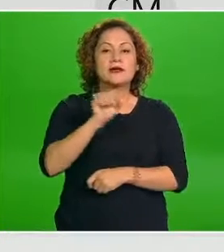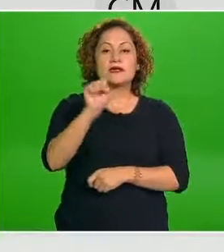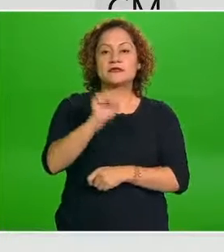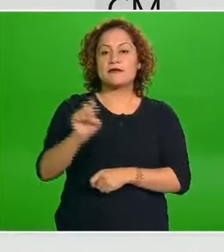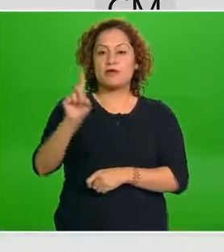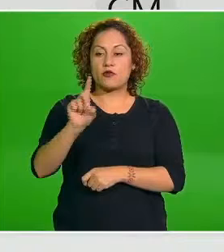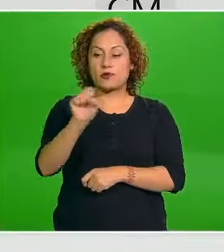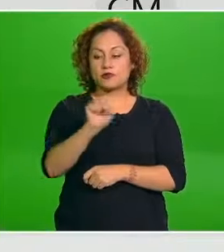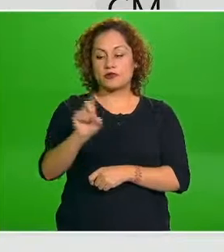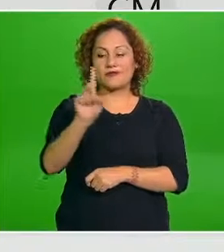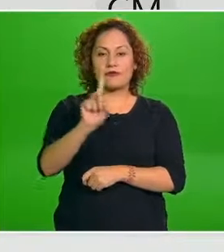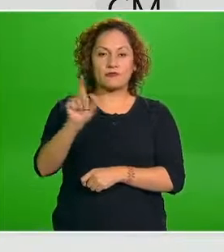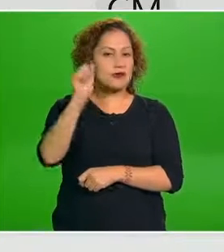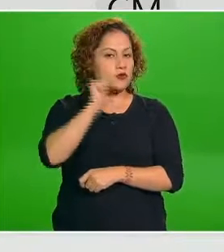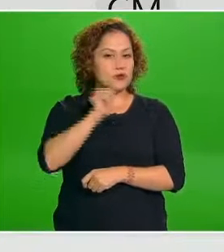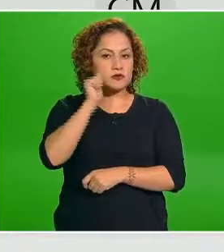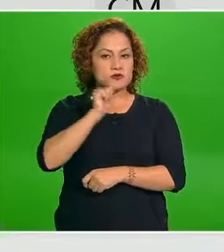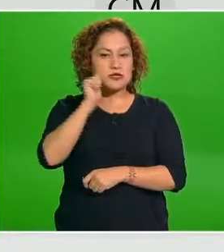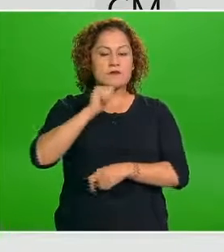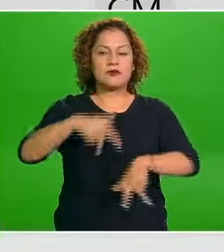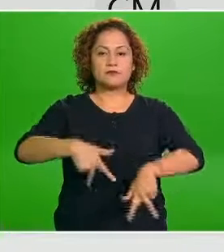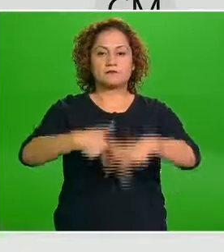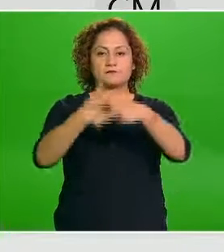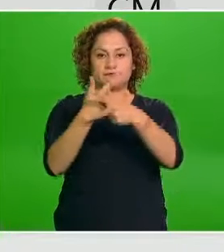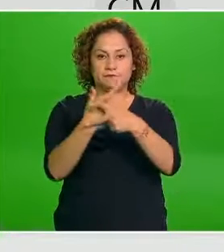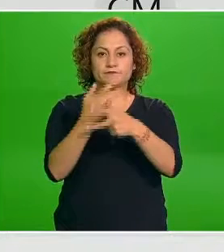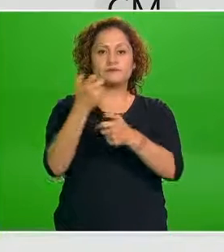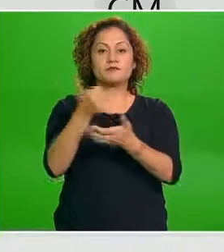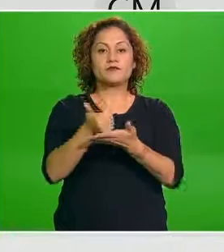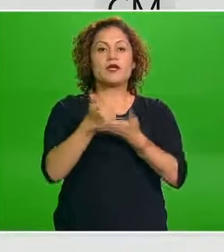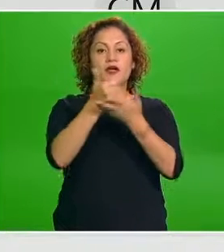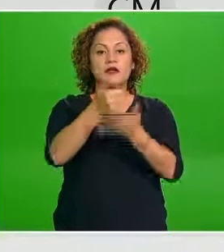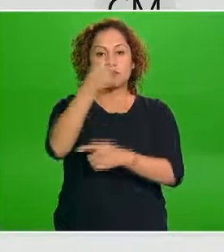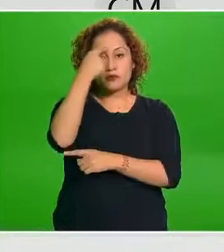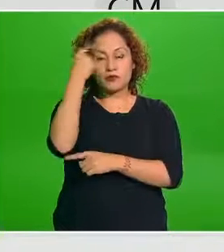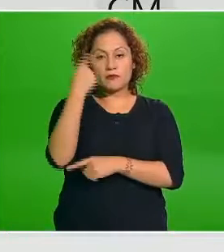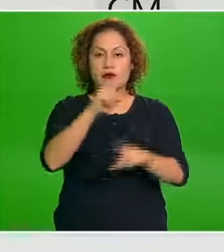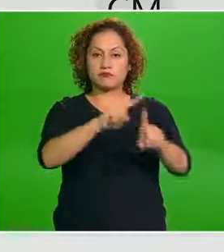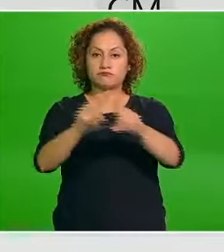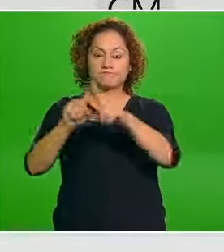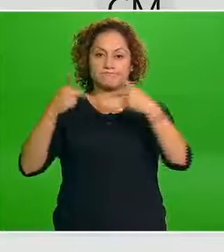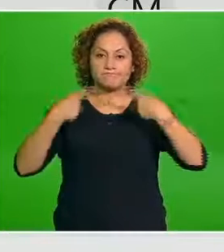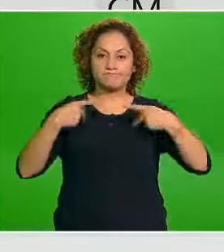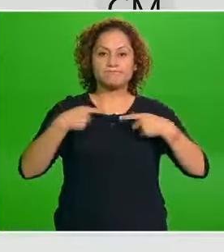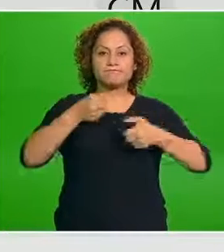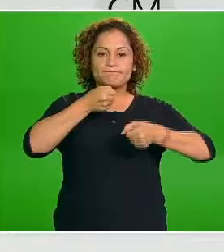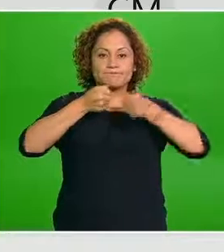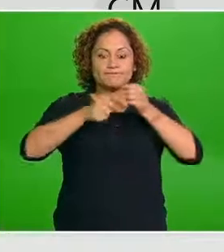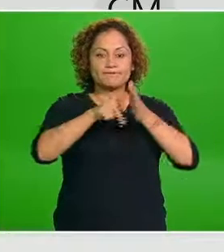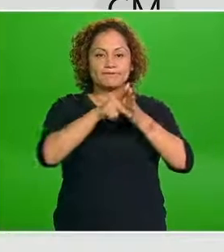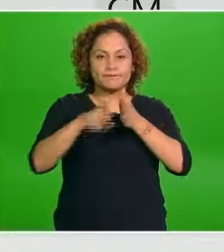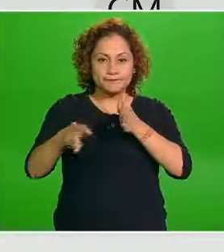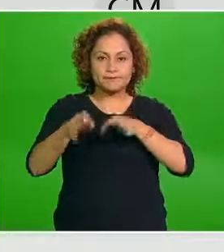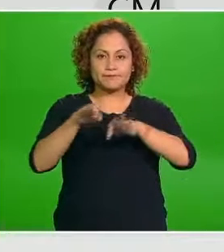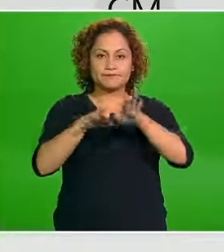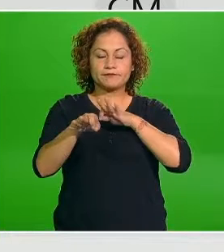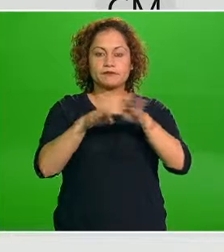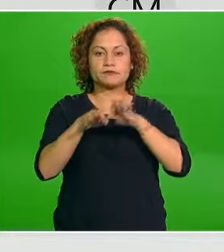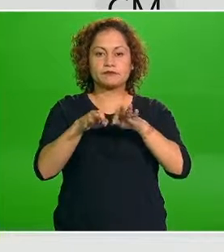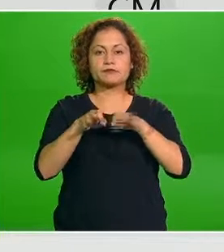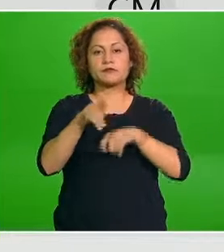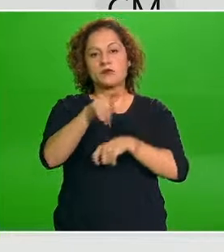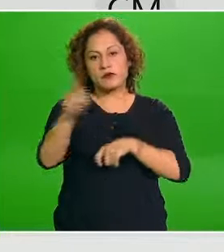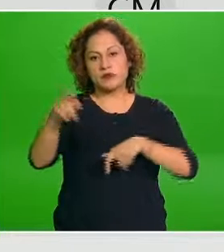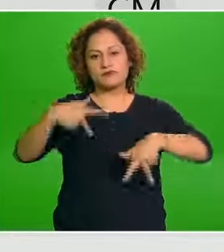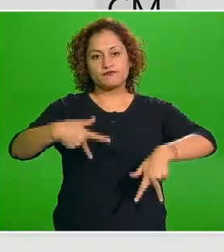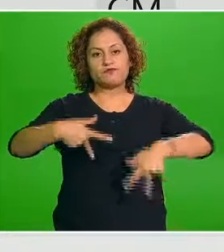nos permitirá que compañeros de la prensa, de los medios de comunicación, pues puedan